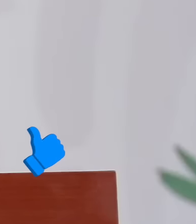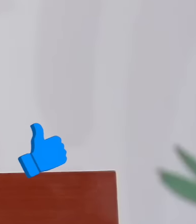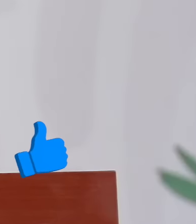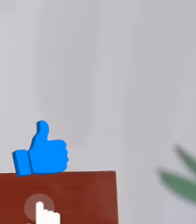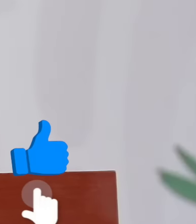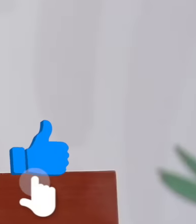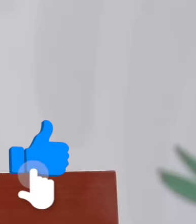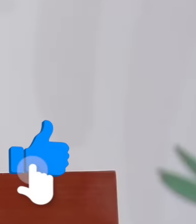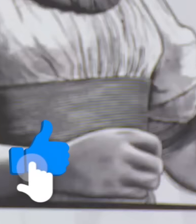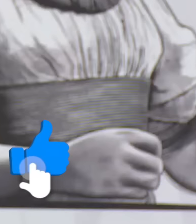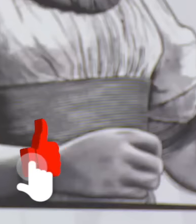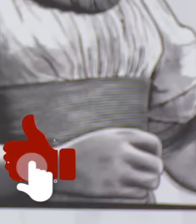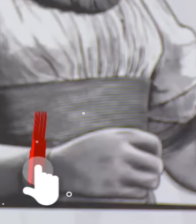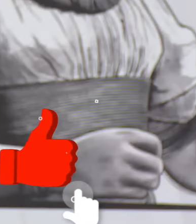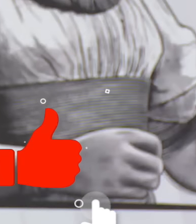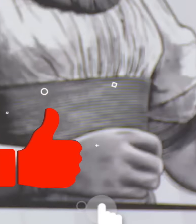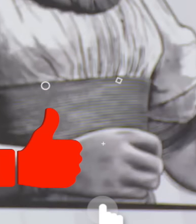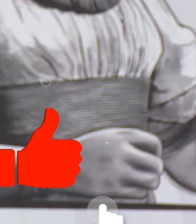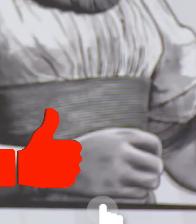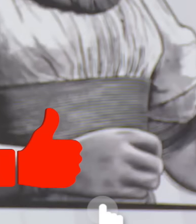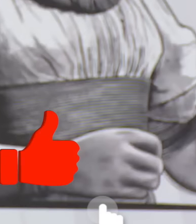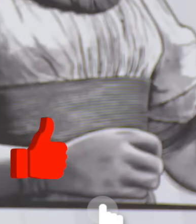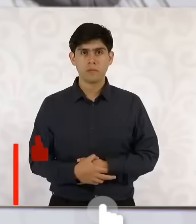lanzaron a los escudos de la policía.